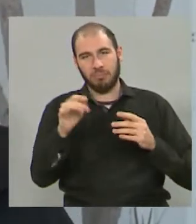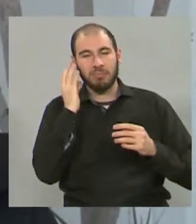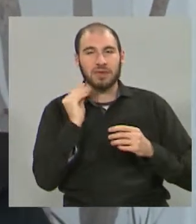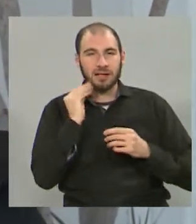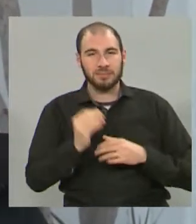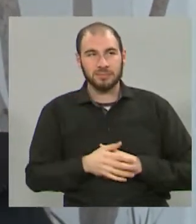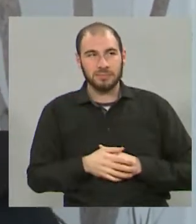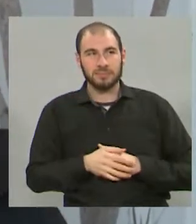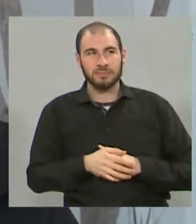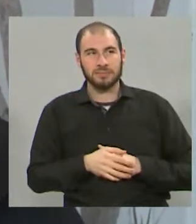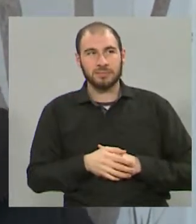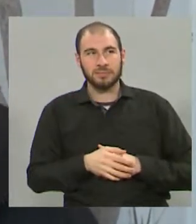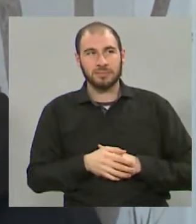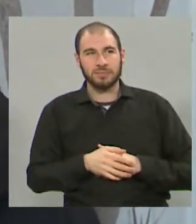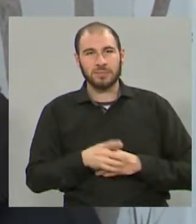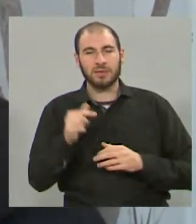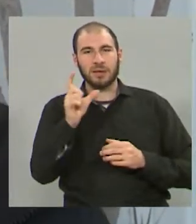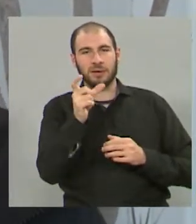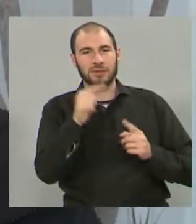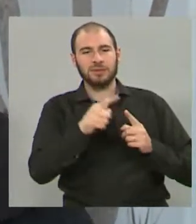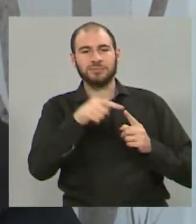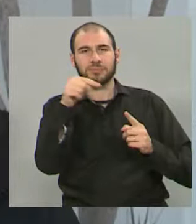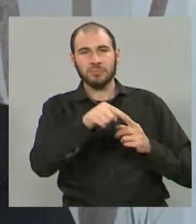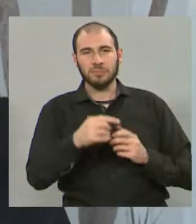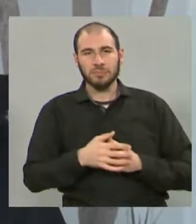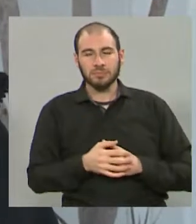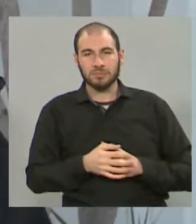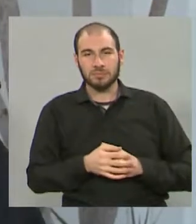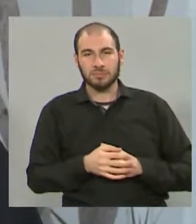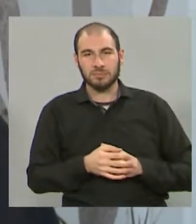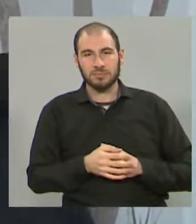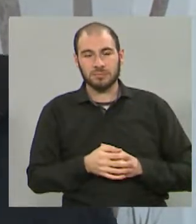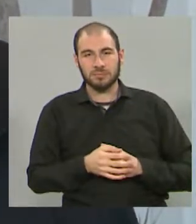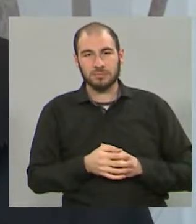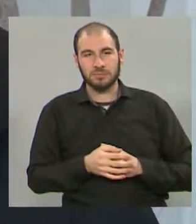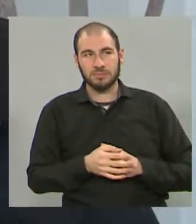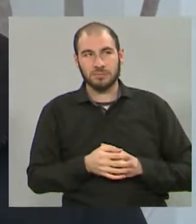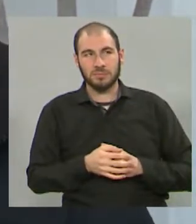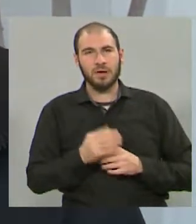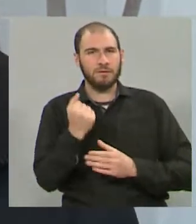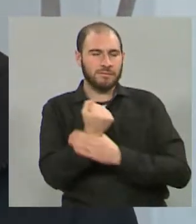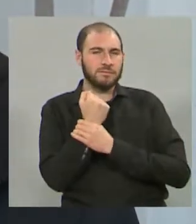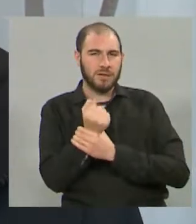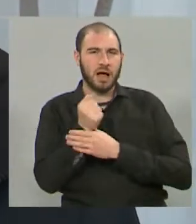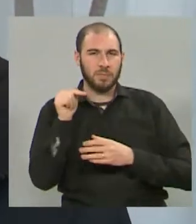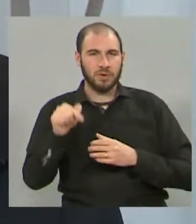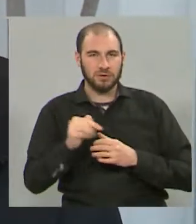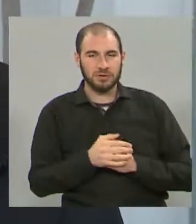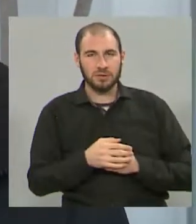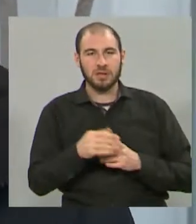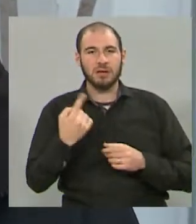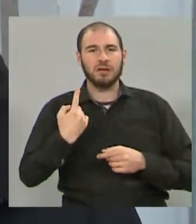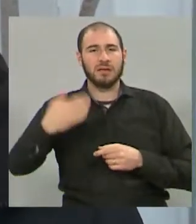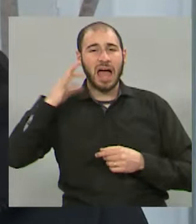sigla guarda vending volante es una institución que es muy reconocida y que tiene una trayectoria